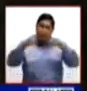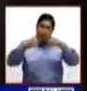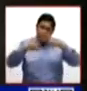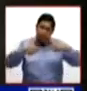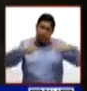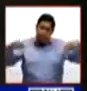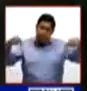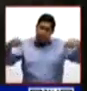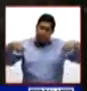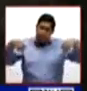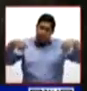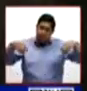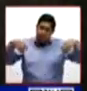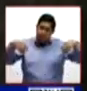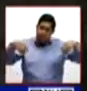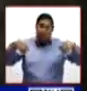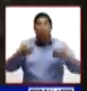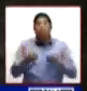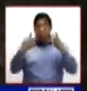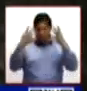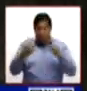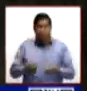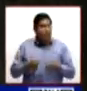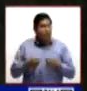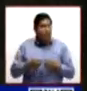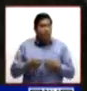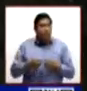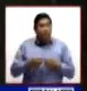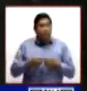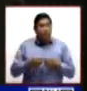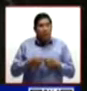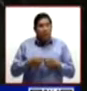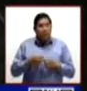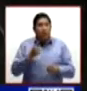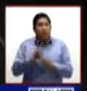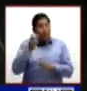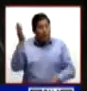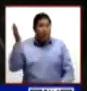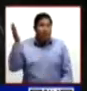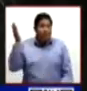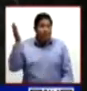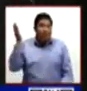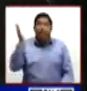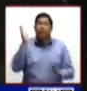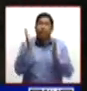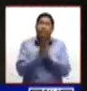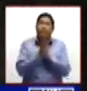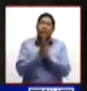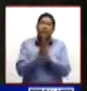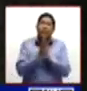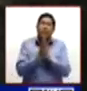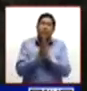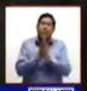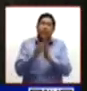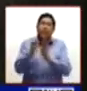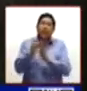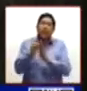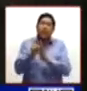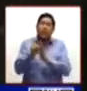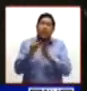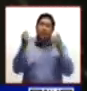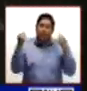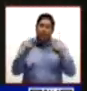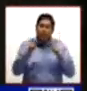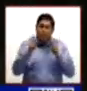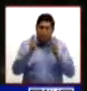hay mucho personal en este lugar. Aquí se puede apreciar inclusive, sí, Héctor, que están... Te pido unos segundos nada más, porque mientras